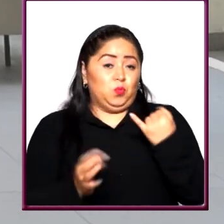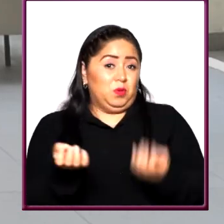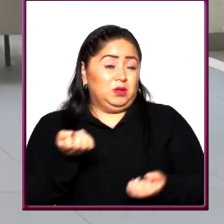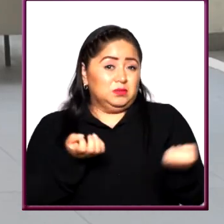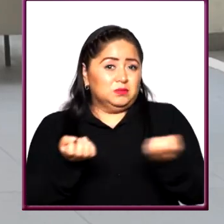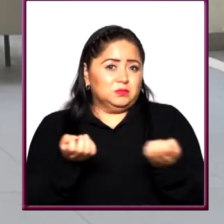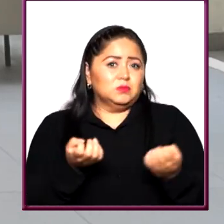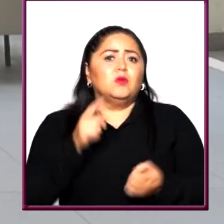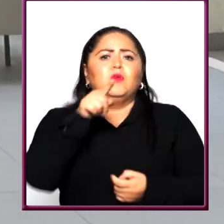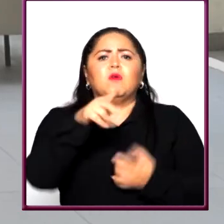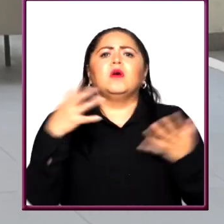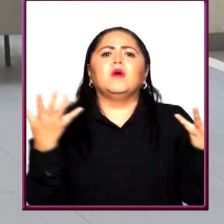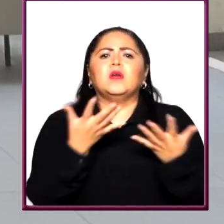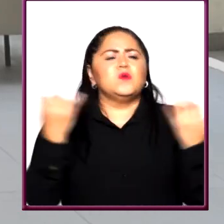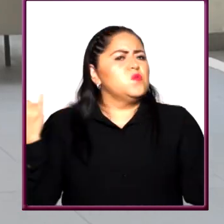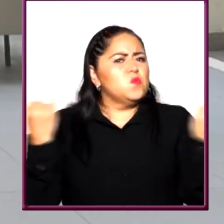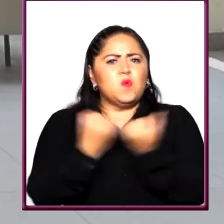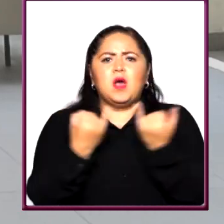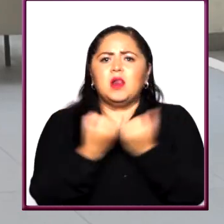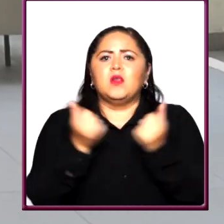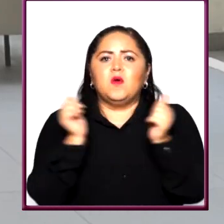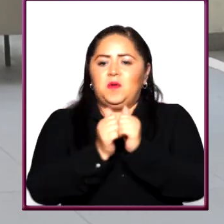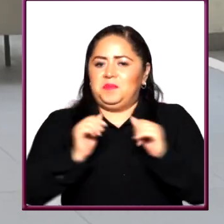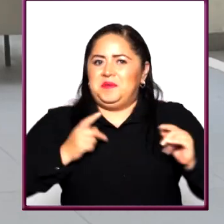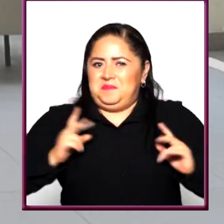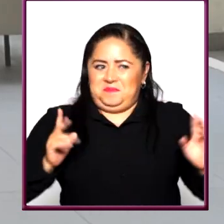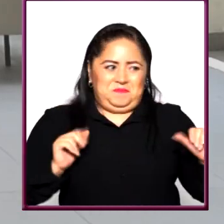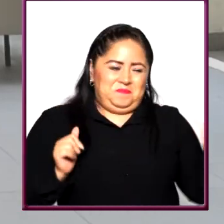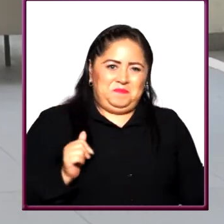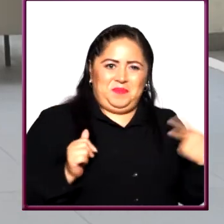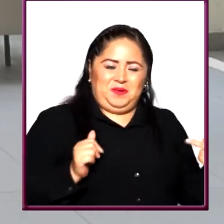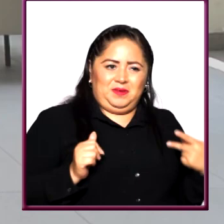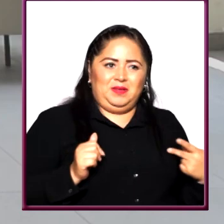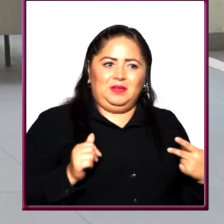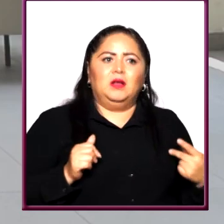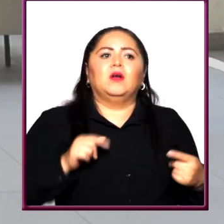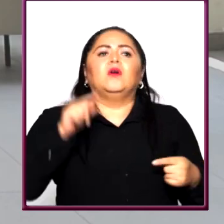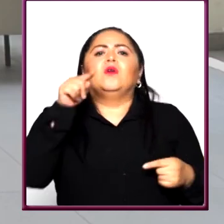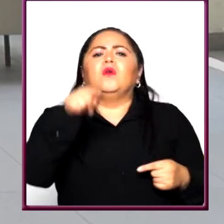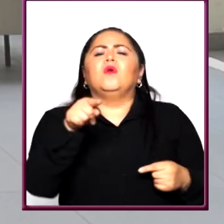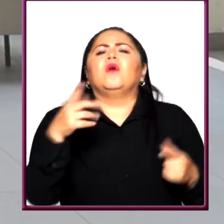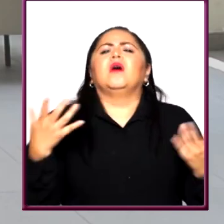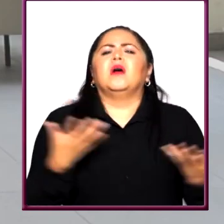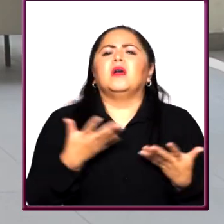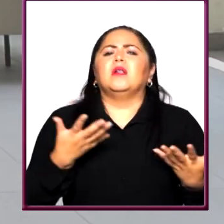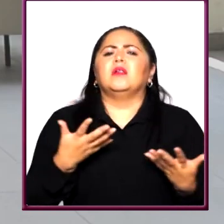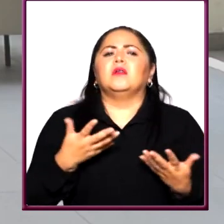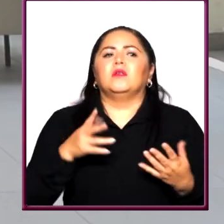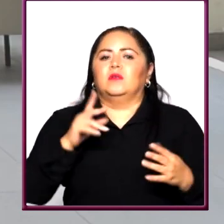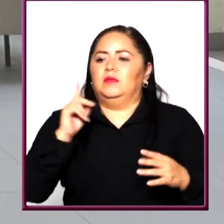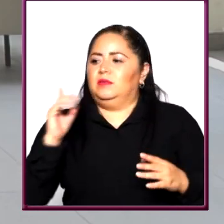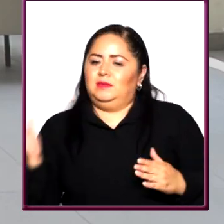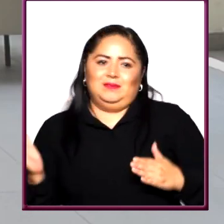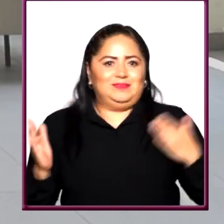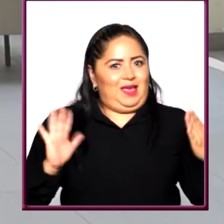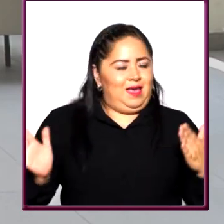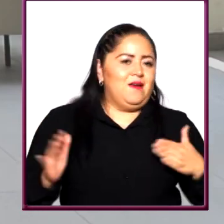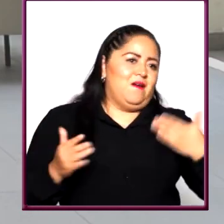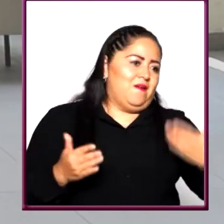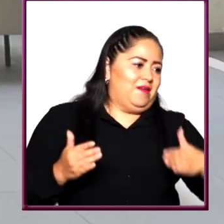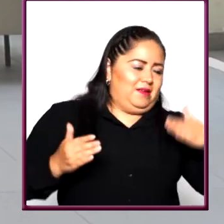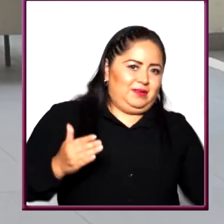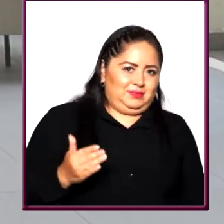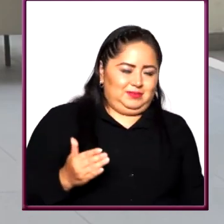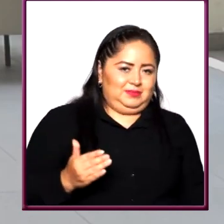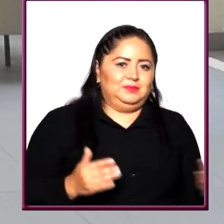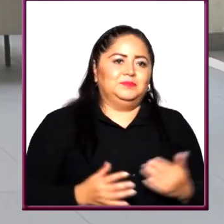último ejercicio lo voy a hacer igual con mi pareja, solo que voy a ubicarlos de mi lado